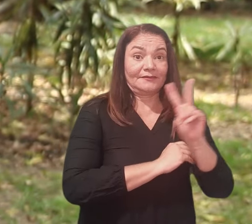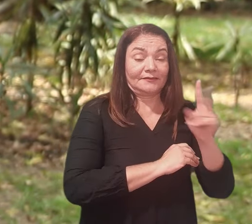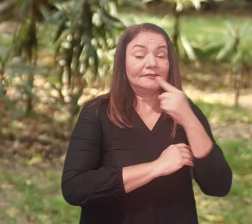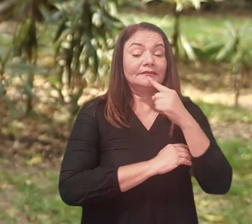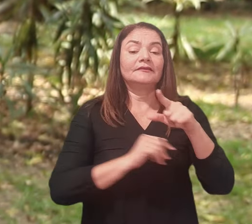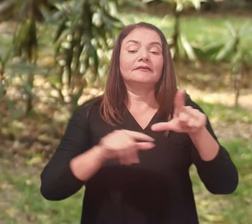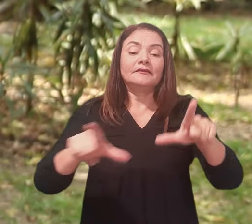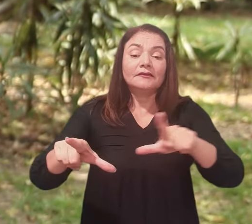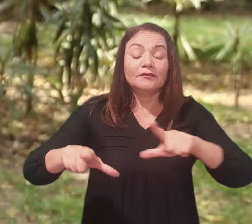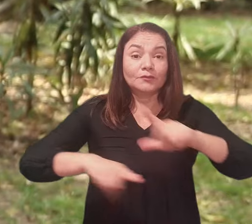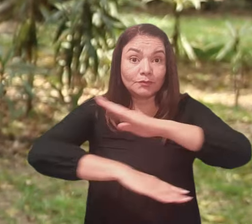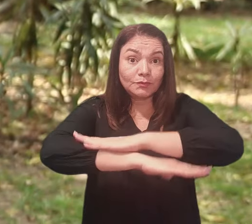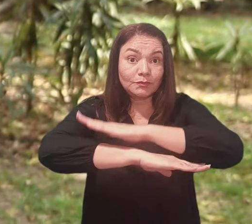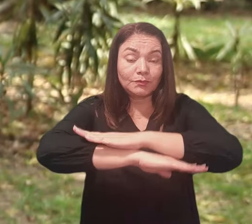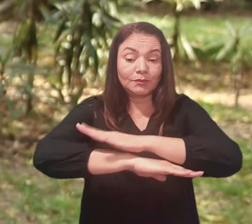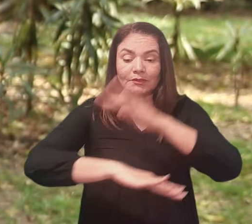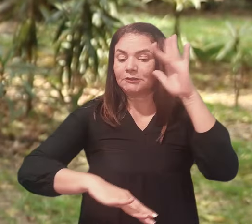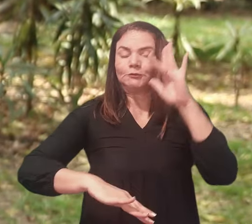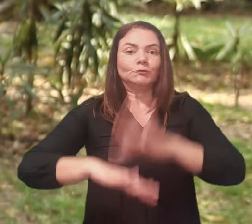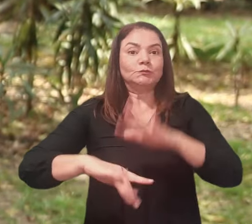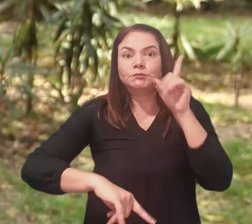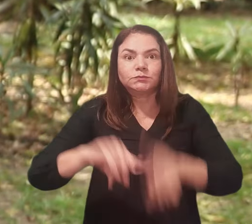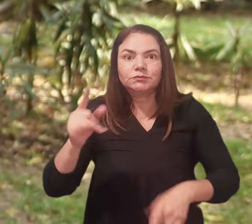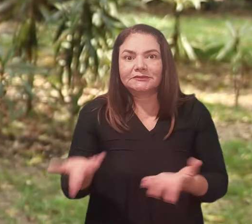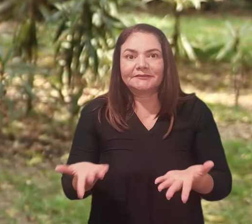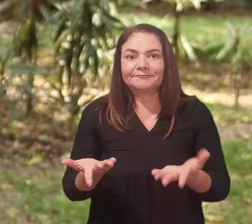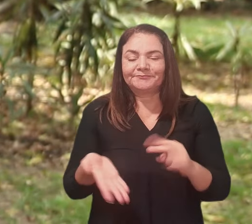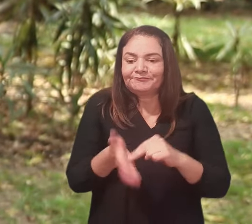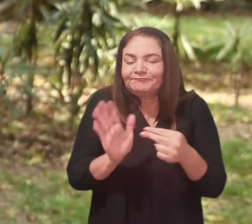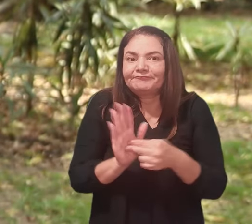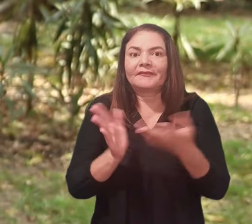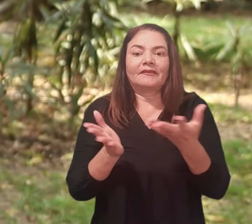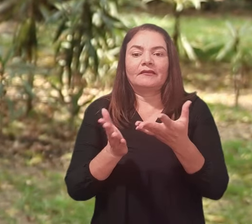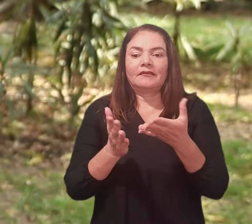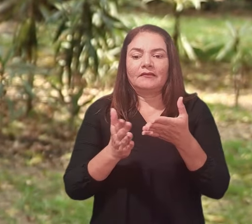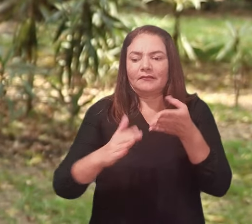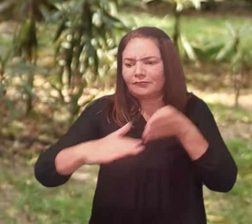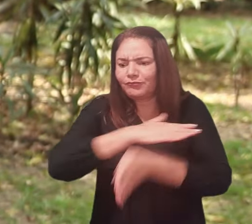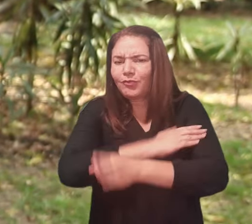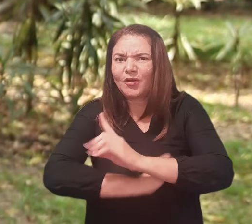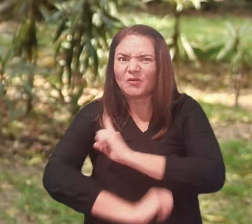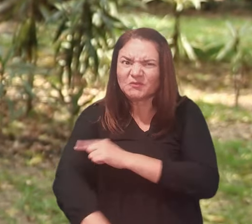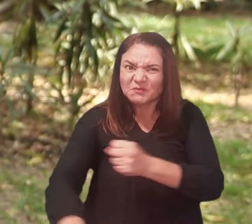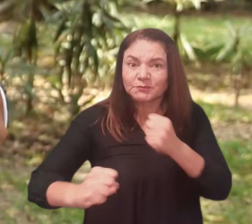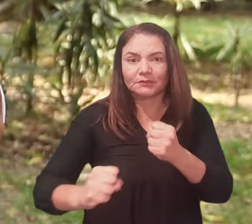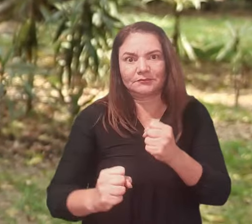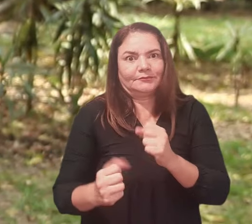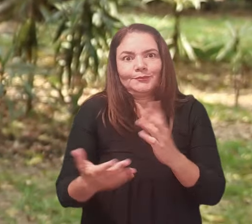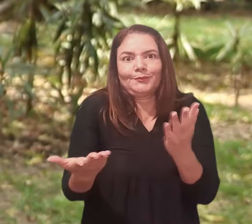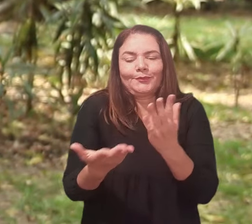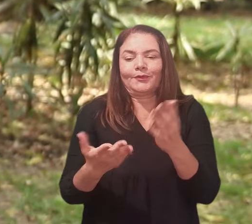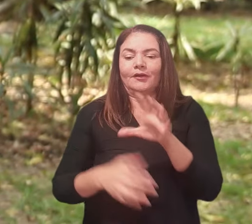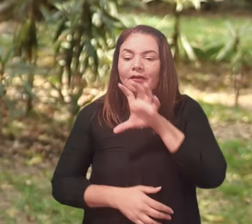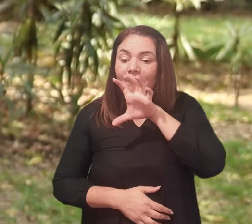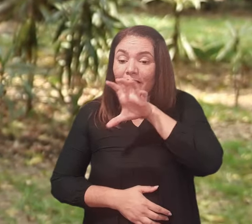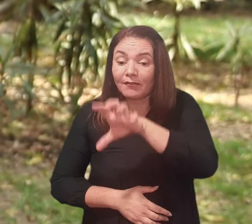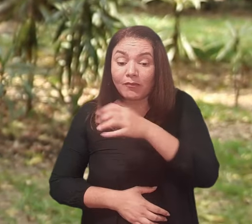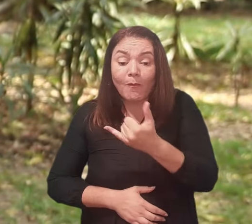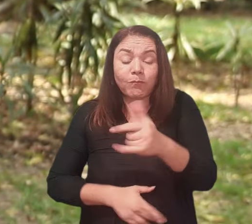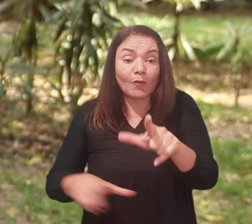misiones diplomáticas las locales diplomáticos son inviolables Lo que implica que no se puede utilizar la fuerza y antes todo lo